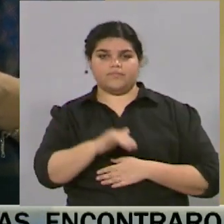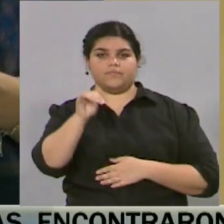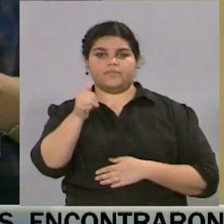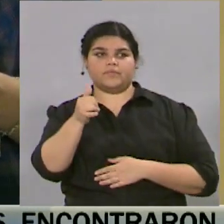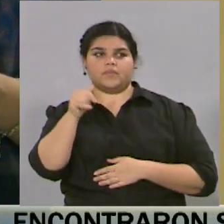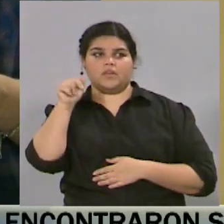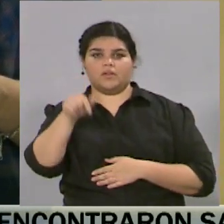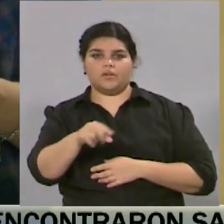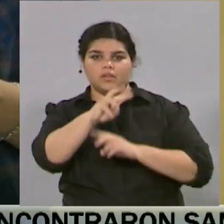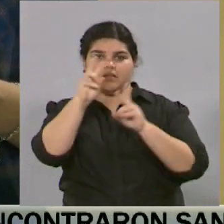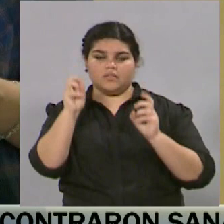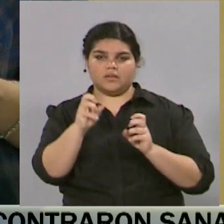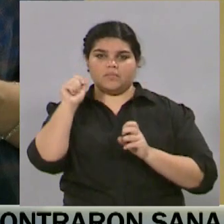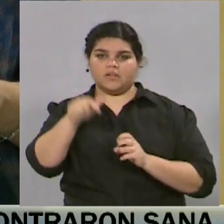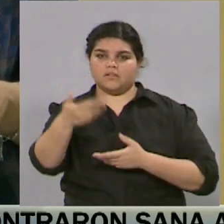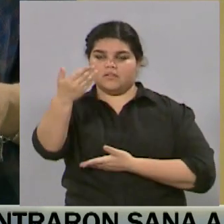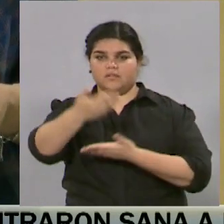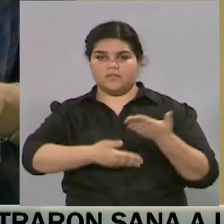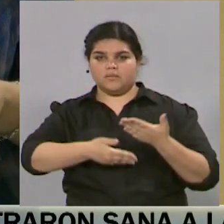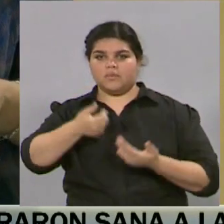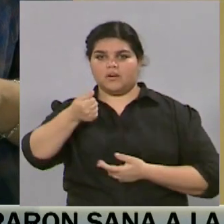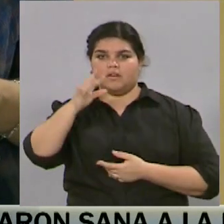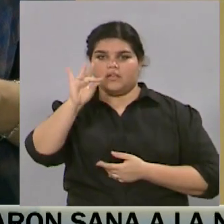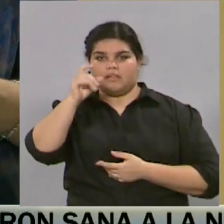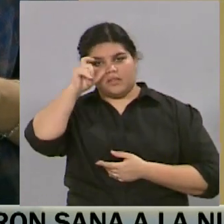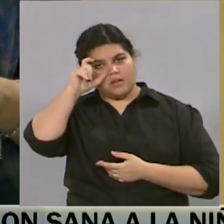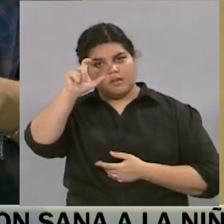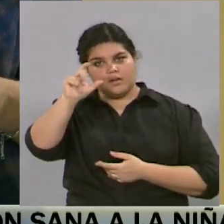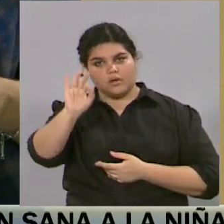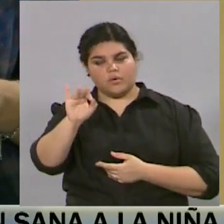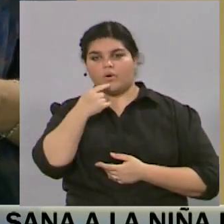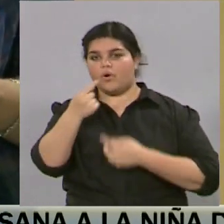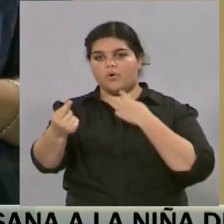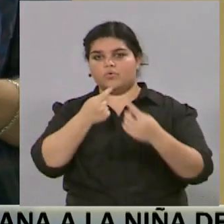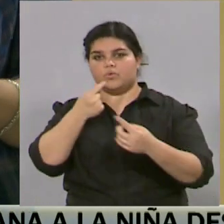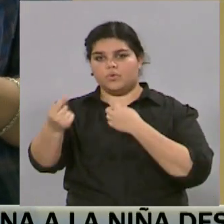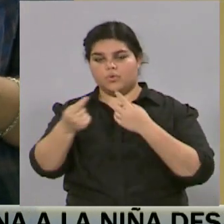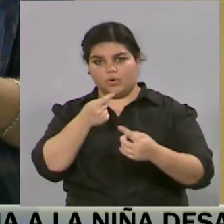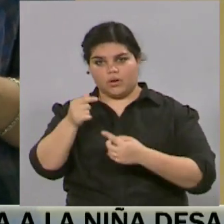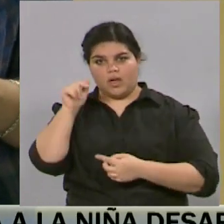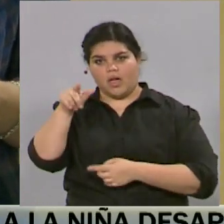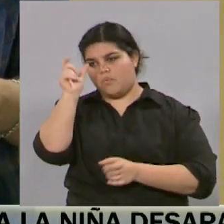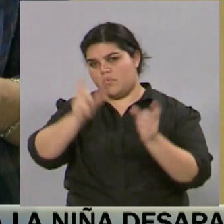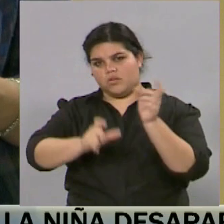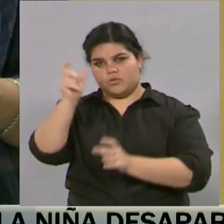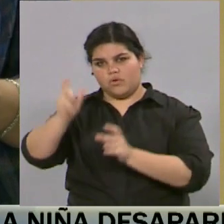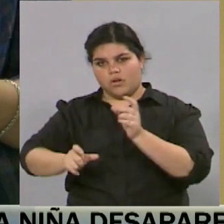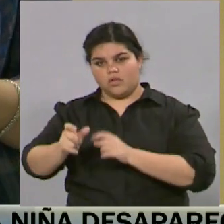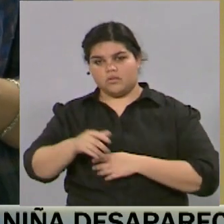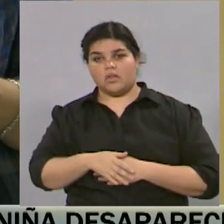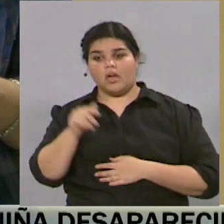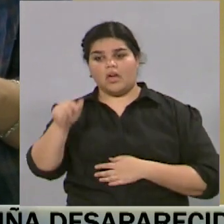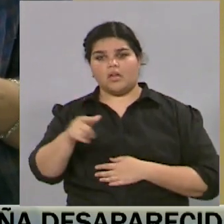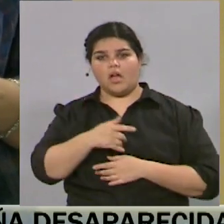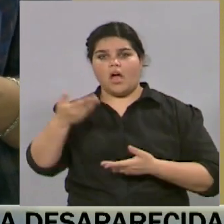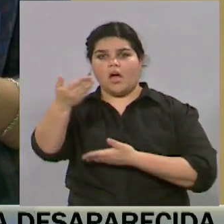de este tema que vamos a hablar hoy es un informe que realiza ADECO, la consultora de recursos humanos, y el informe nos dice que 1